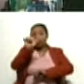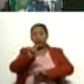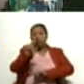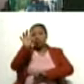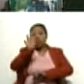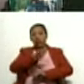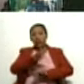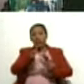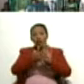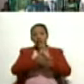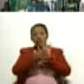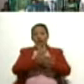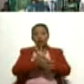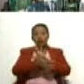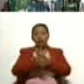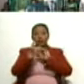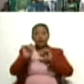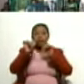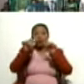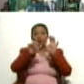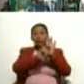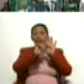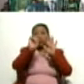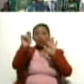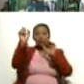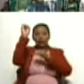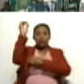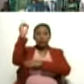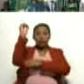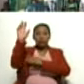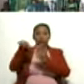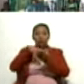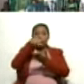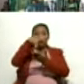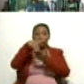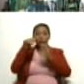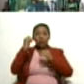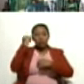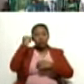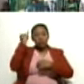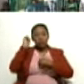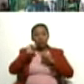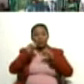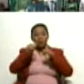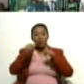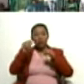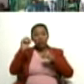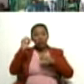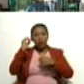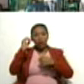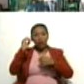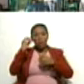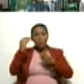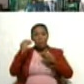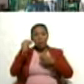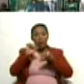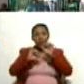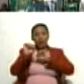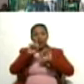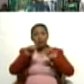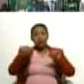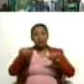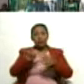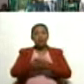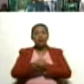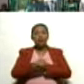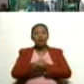bueno, fue iniciativa constitucional de la Asamblea Nacional. Constitucional. El Partido Socialista Unido de